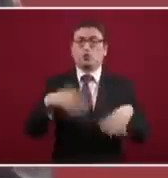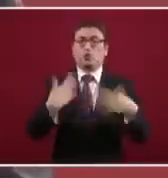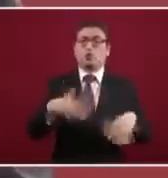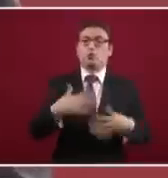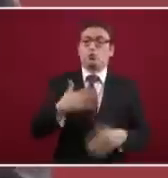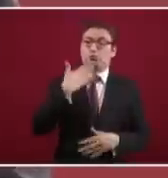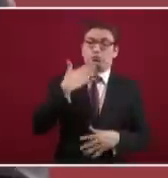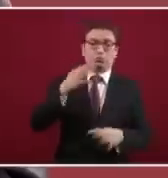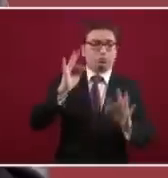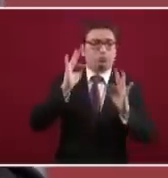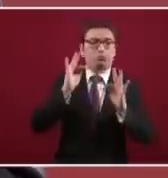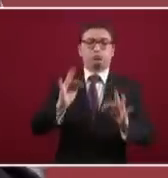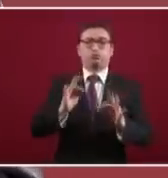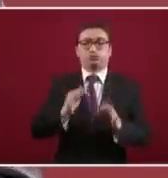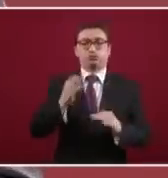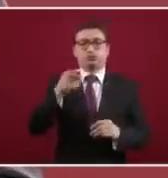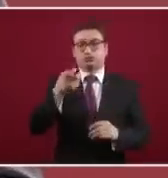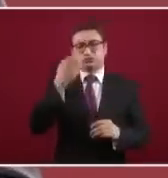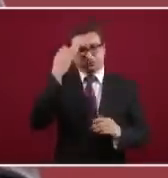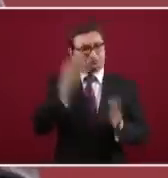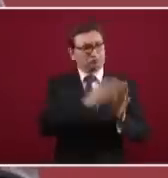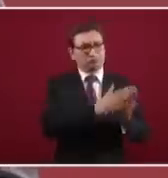excepcional en este periodo.